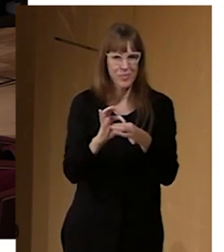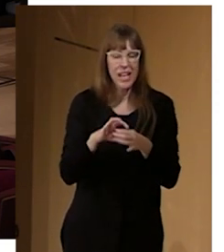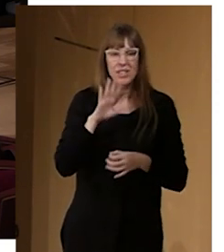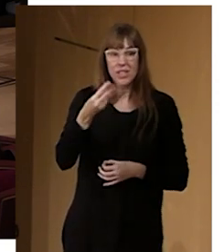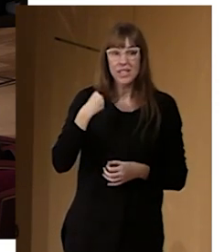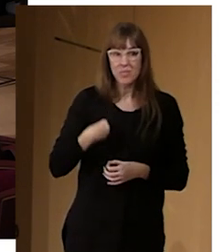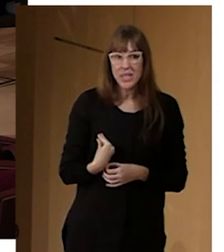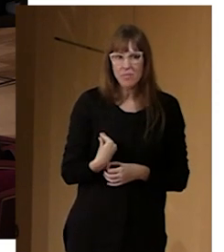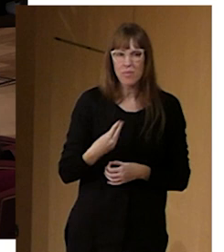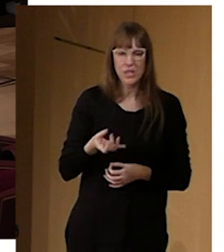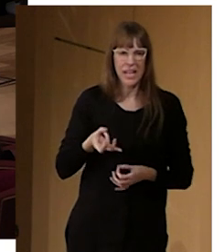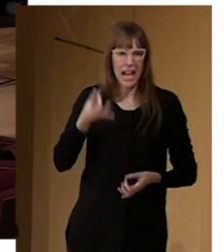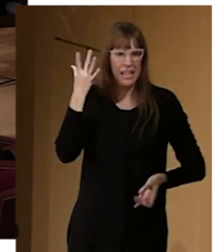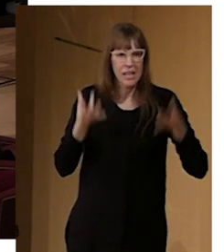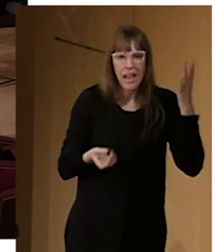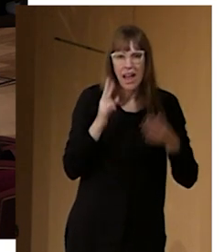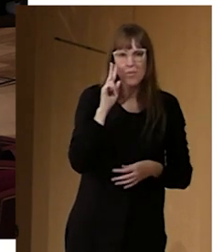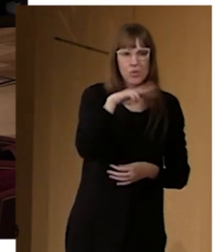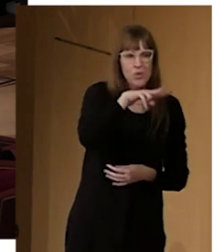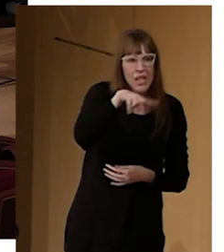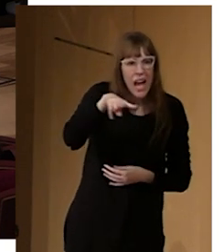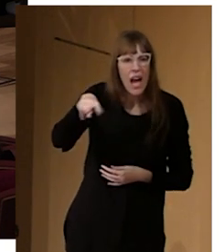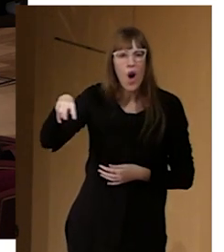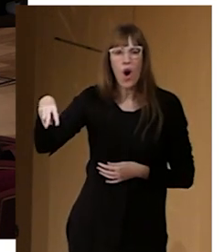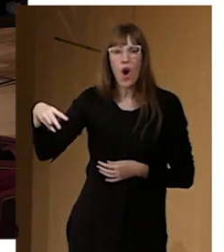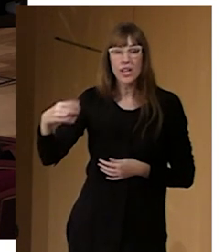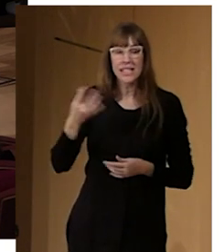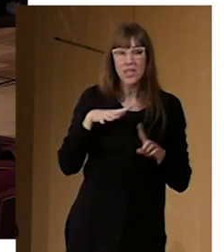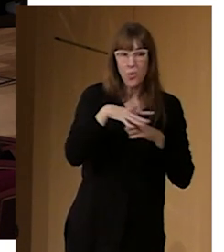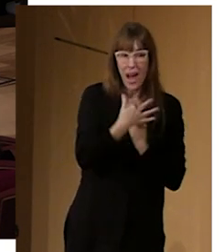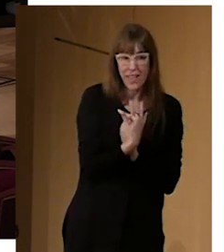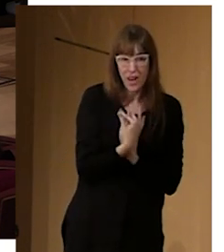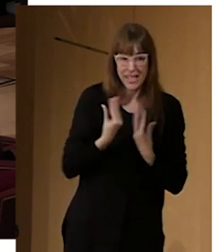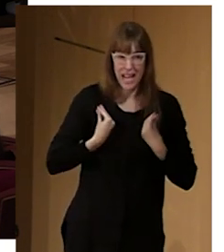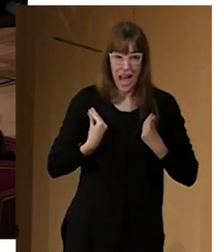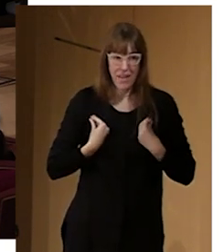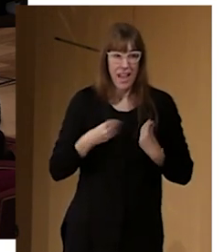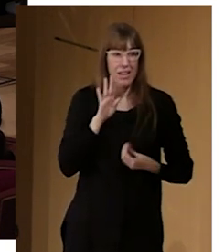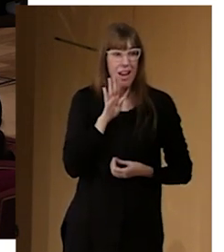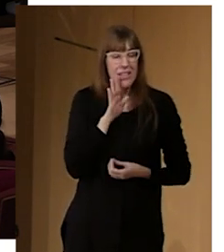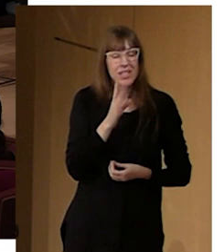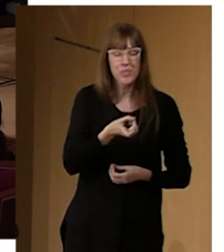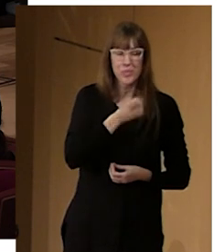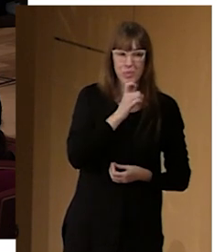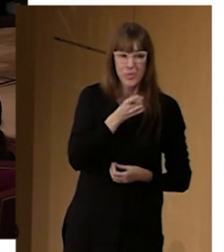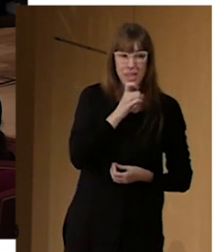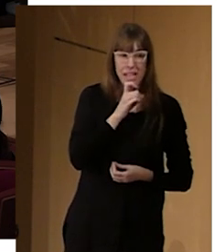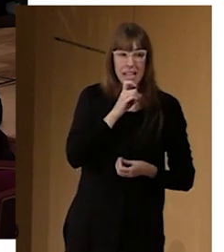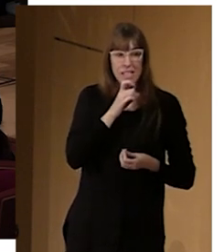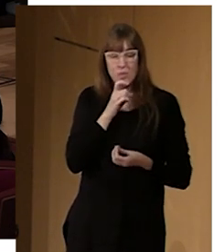realizando poder expresar y poder compartir No esas situaciones vitales que han podido ser complejas y Qué recursos no han puesto